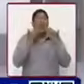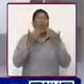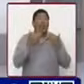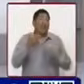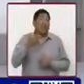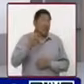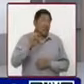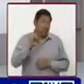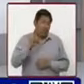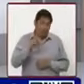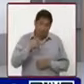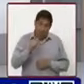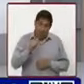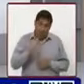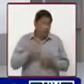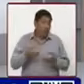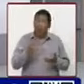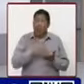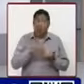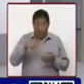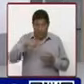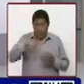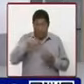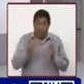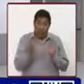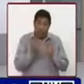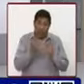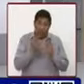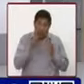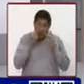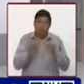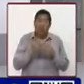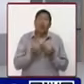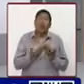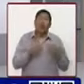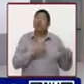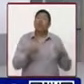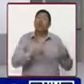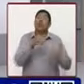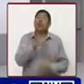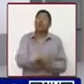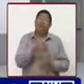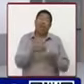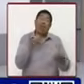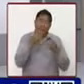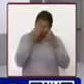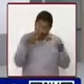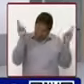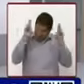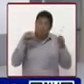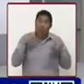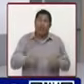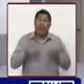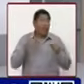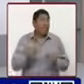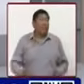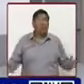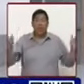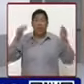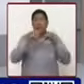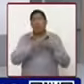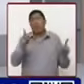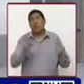mucho, Giovanna. Vamos a seguir, vamos a volver contigo en cualquier momento para continuar viendo cómo se mueve esta noche previa al Halloween aquí en La Paz.